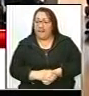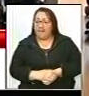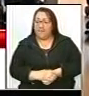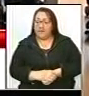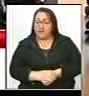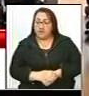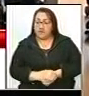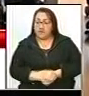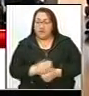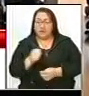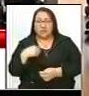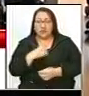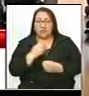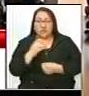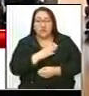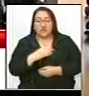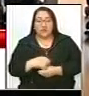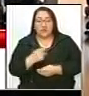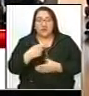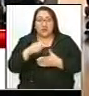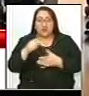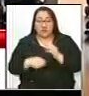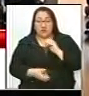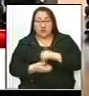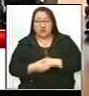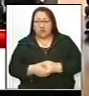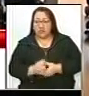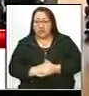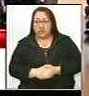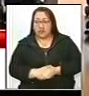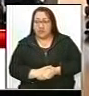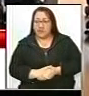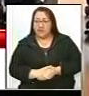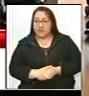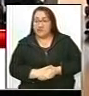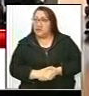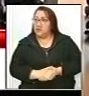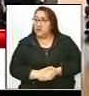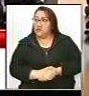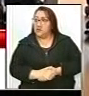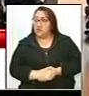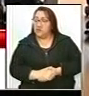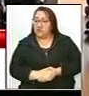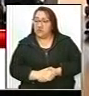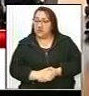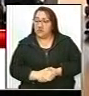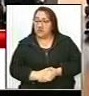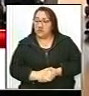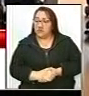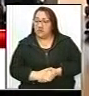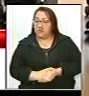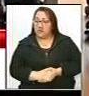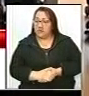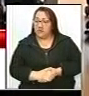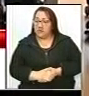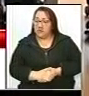Sí, nosotros como Estado firmamos un convenio marco con la con los representantes del gobierno